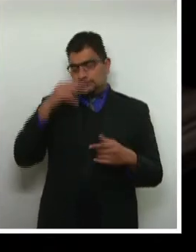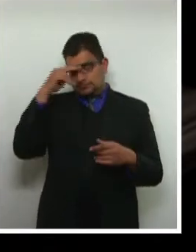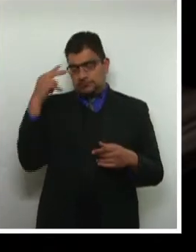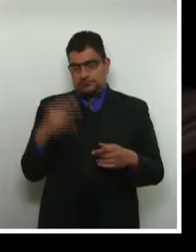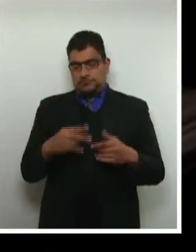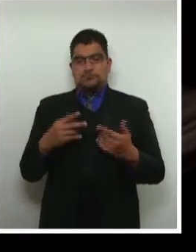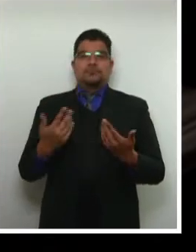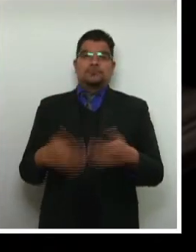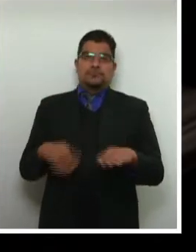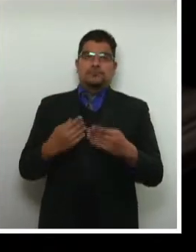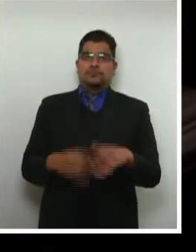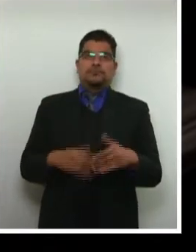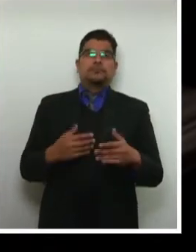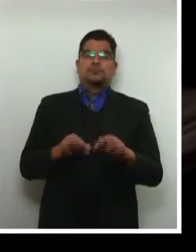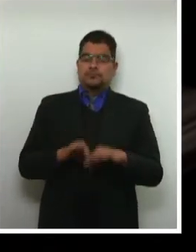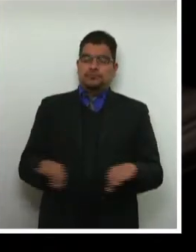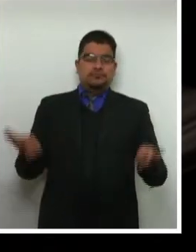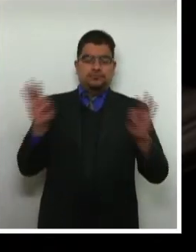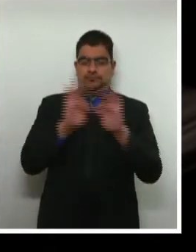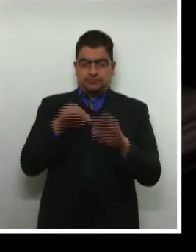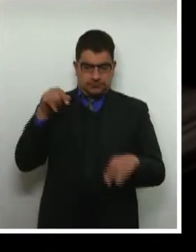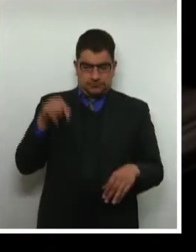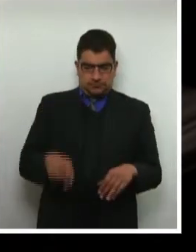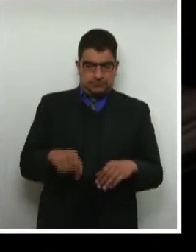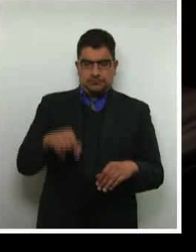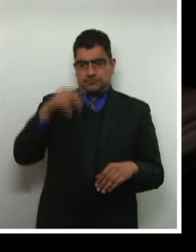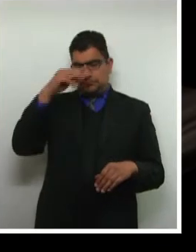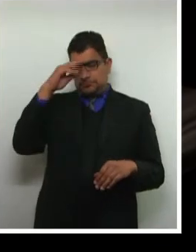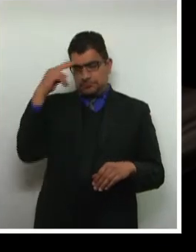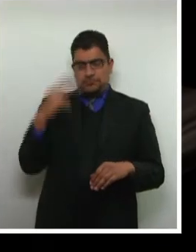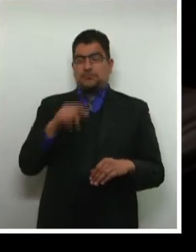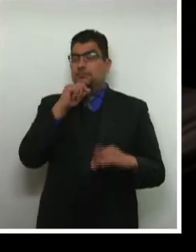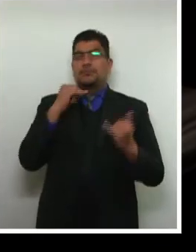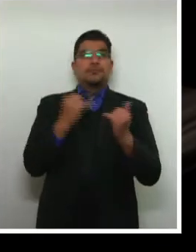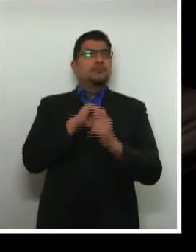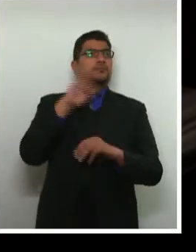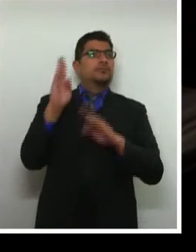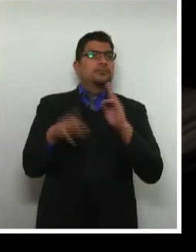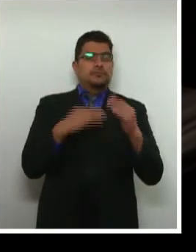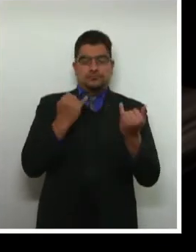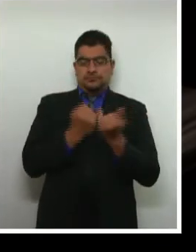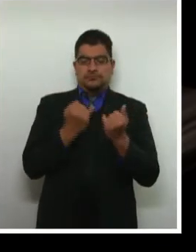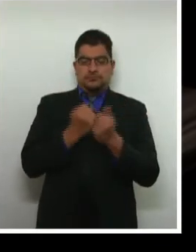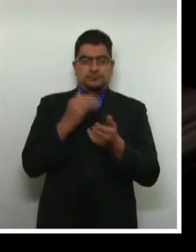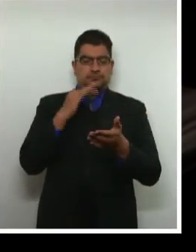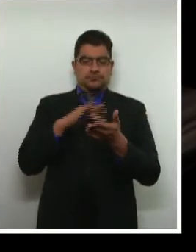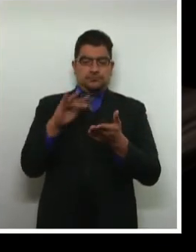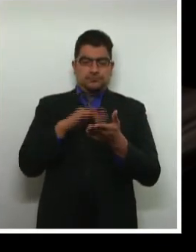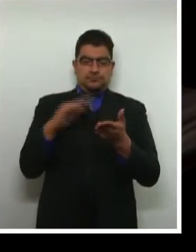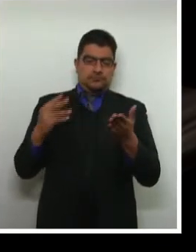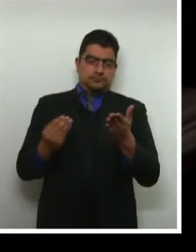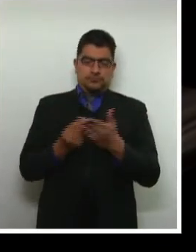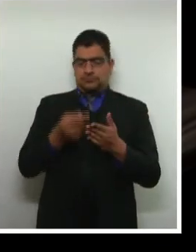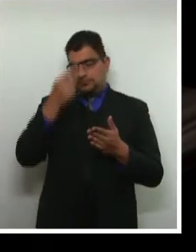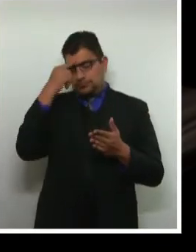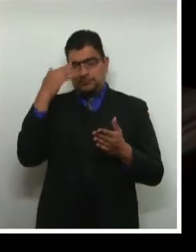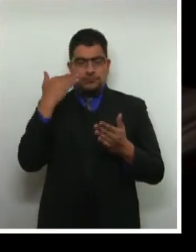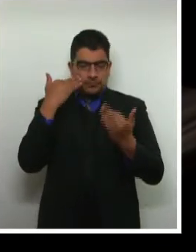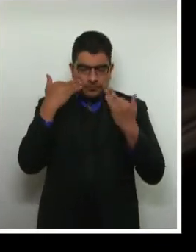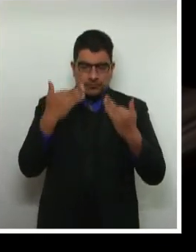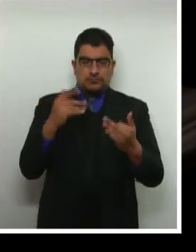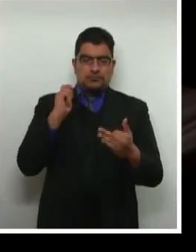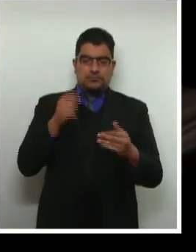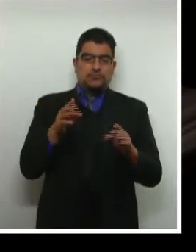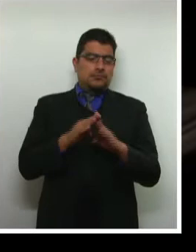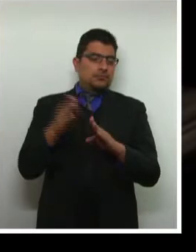fundamental no solo para nuestro país, sino también para la humanidad. Y en ese sentido les voy a leer la reserva, nada más para que quede testimonio